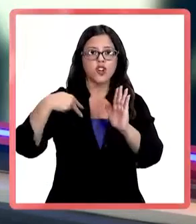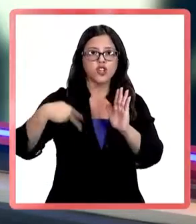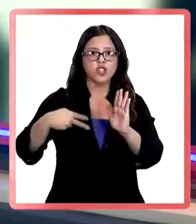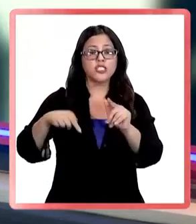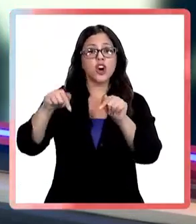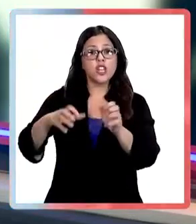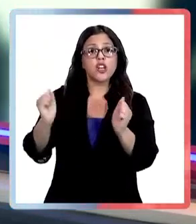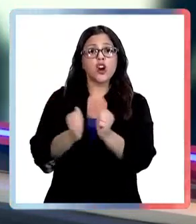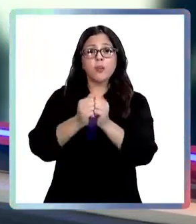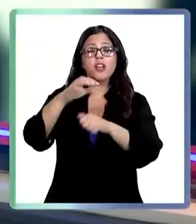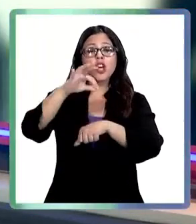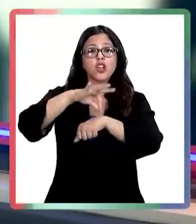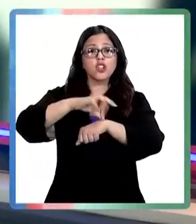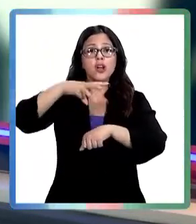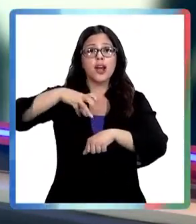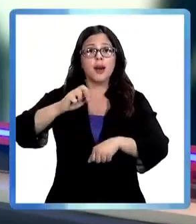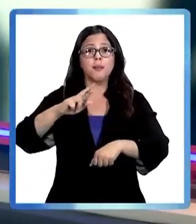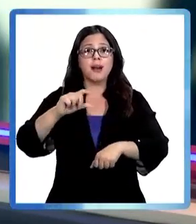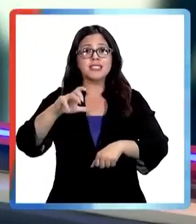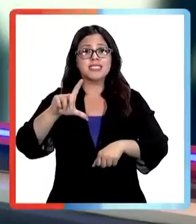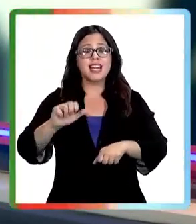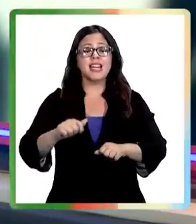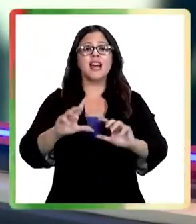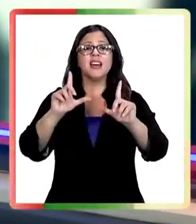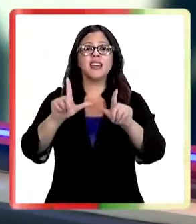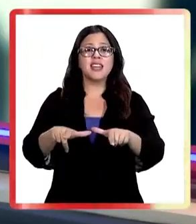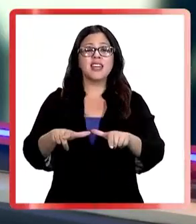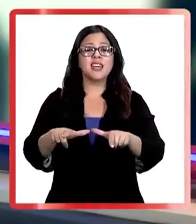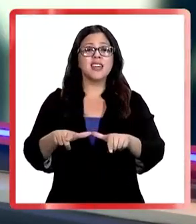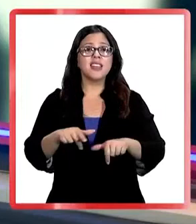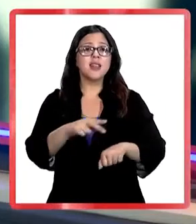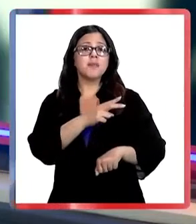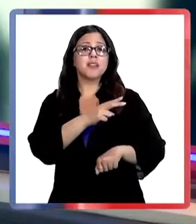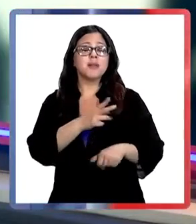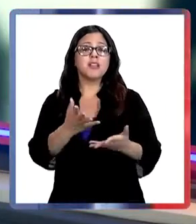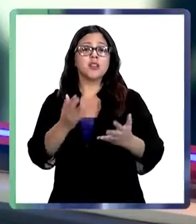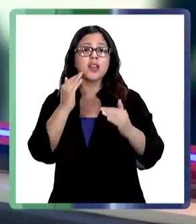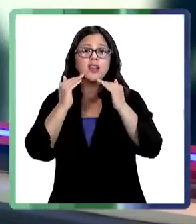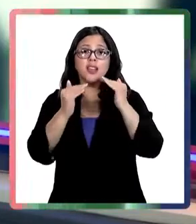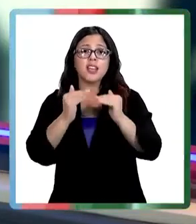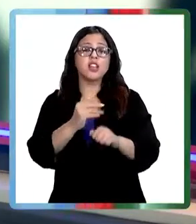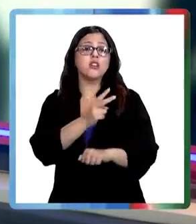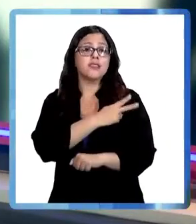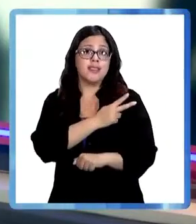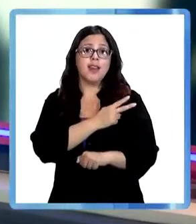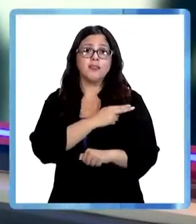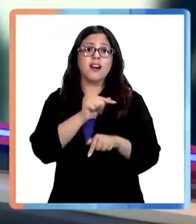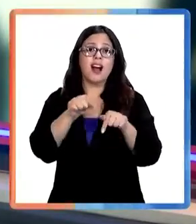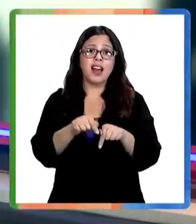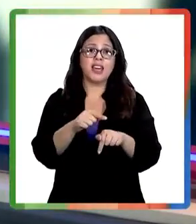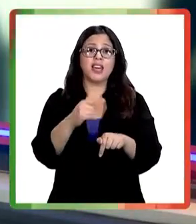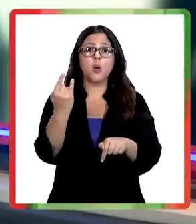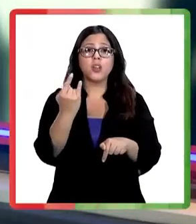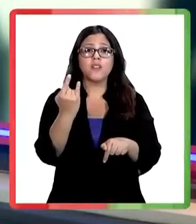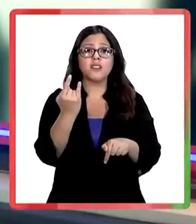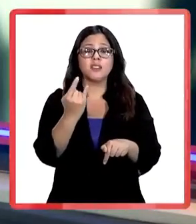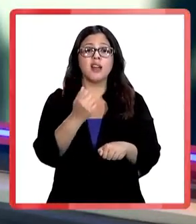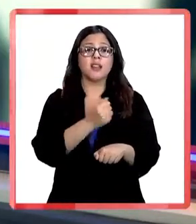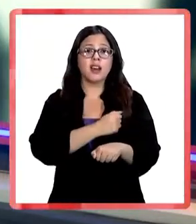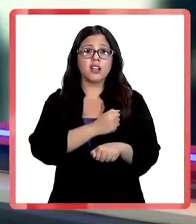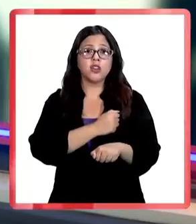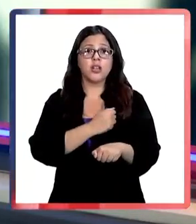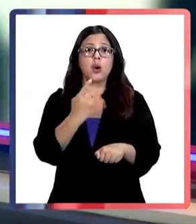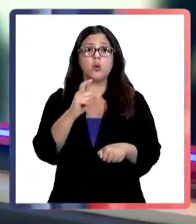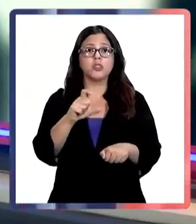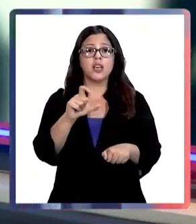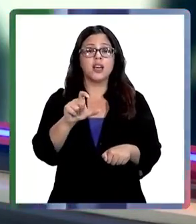de Portavoz Noticias. Hoy nos acompaña la doctora Marcela Monge, jefa del área pediátrica hospitalaria de la Red de Salud UC Christus. Le doy las gracias nuevamente a nombre de los